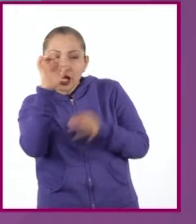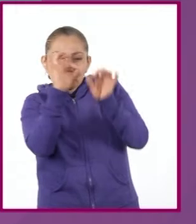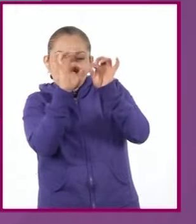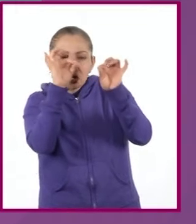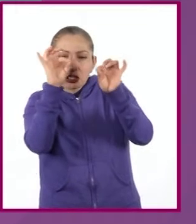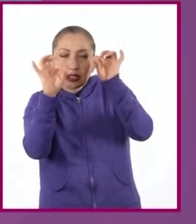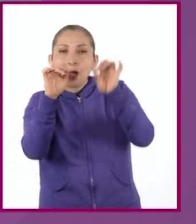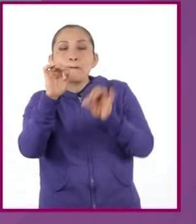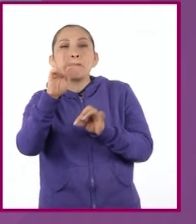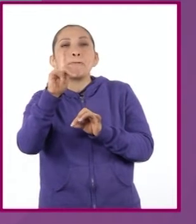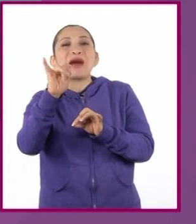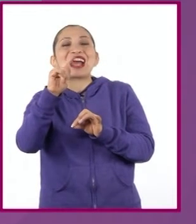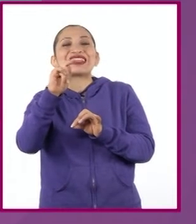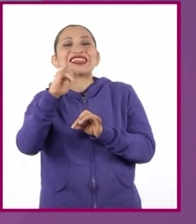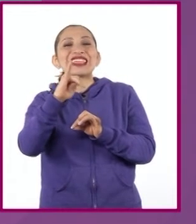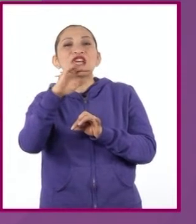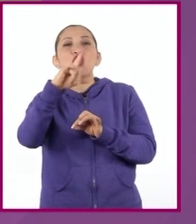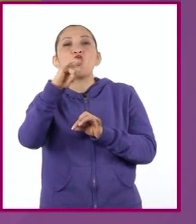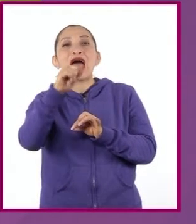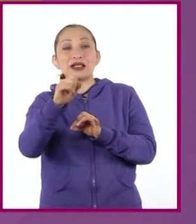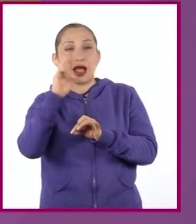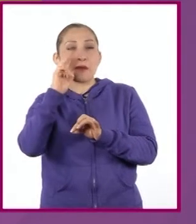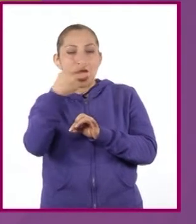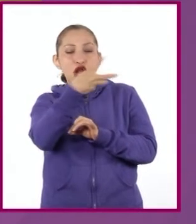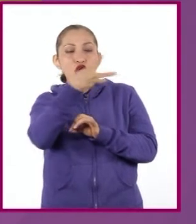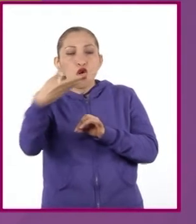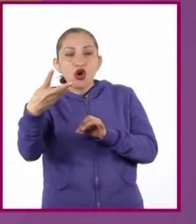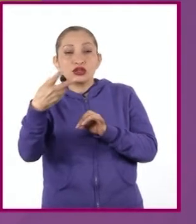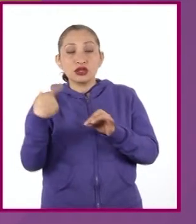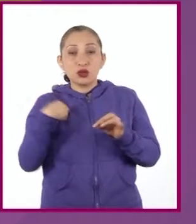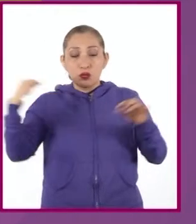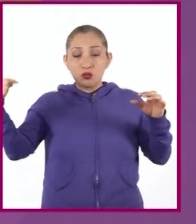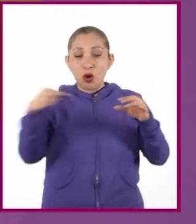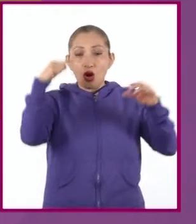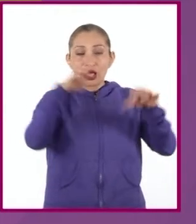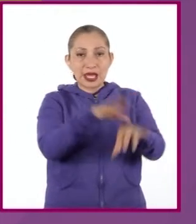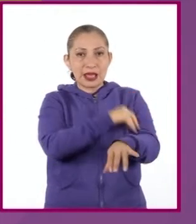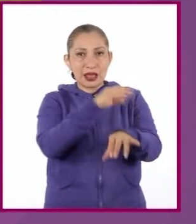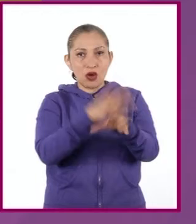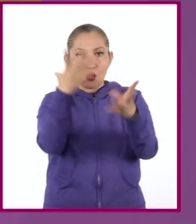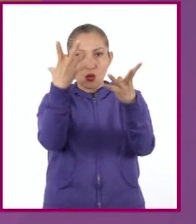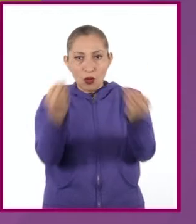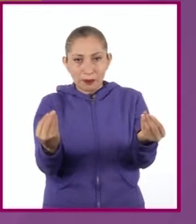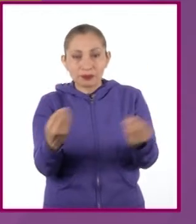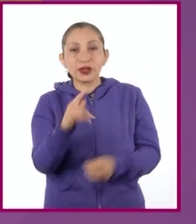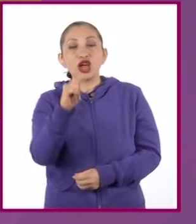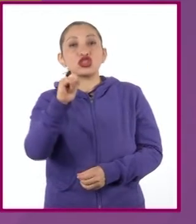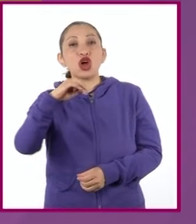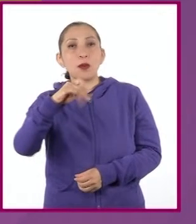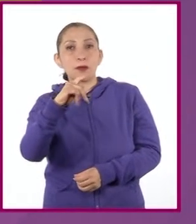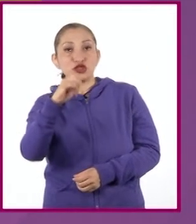partículas, y para comprobarlo expuso el haz de luz a campos eléctricos y magnéticos. Thomson descubrió que los átomos